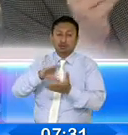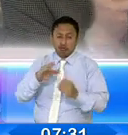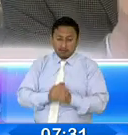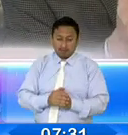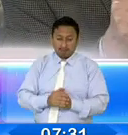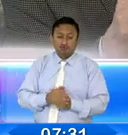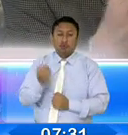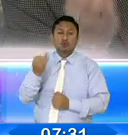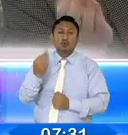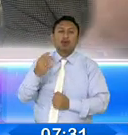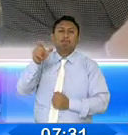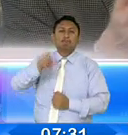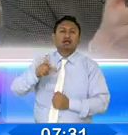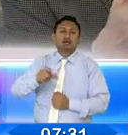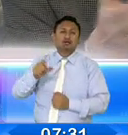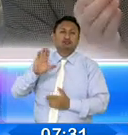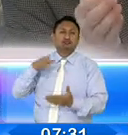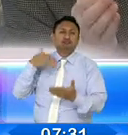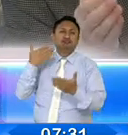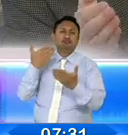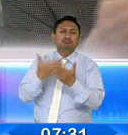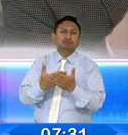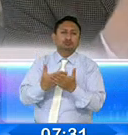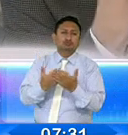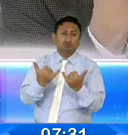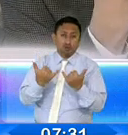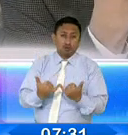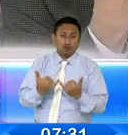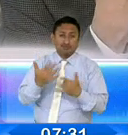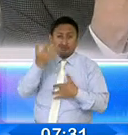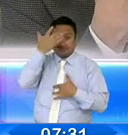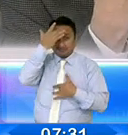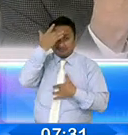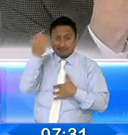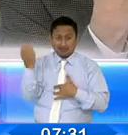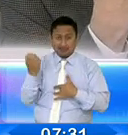ciudadanos estarán llegando en este momento de pandemia?